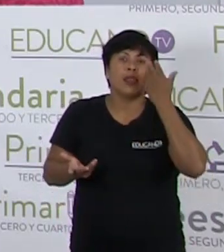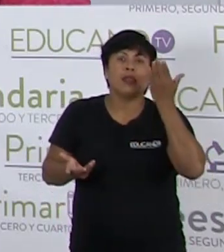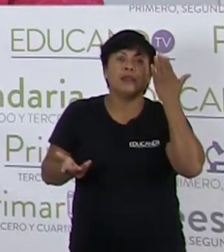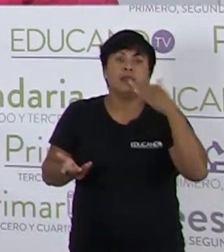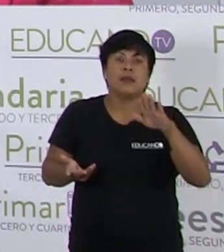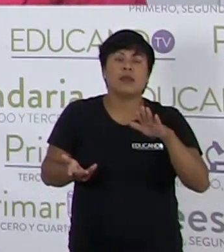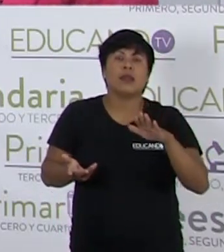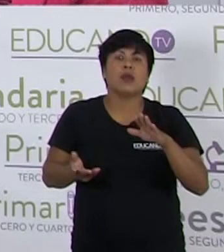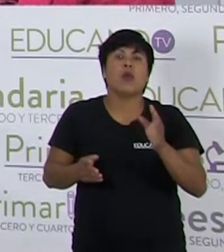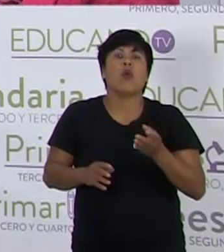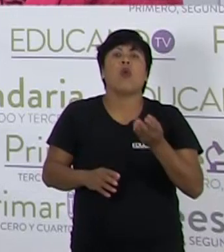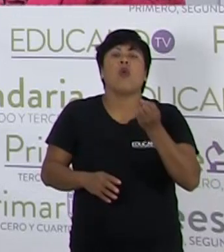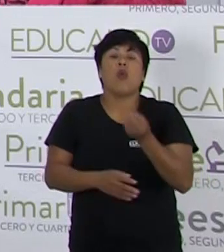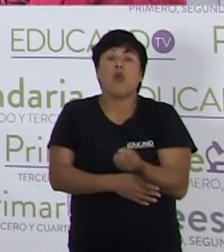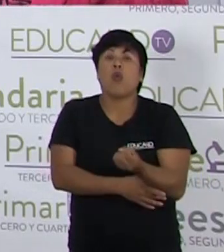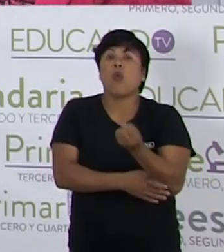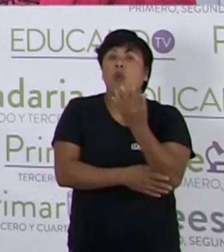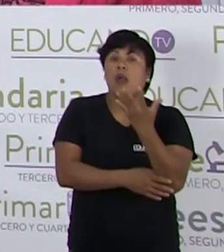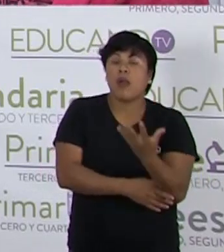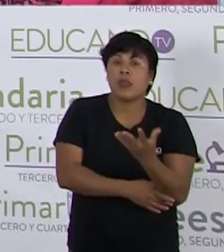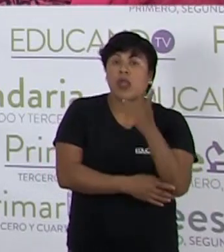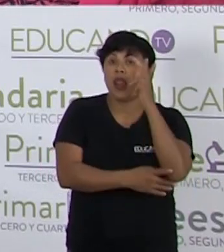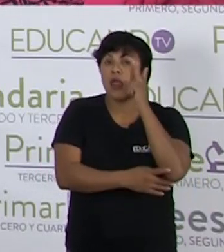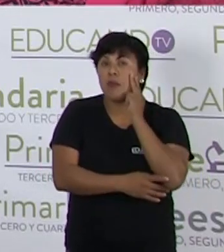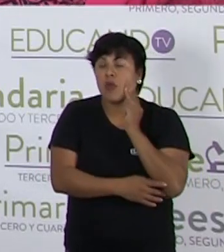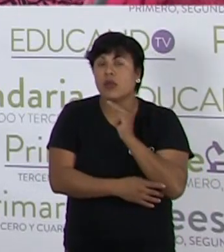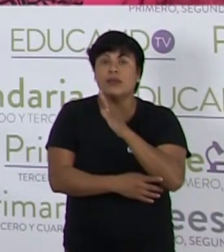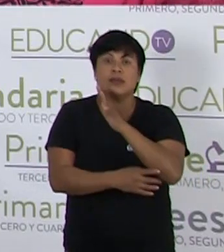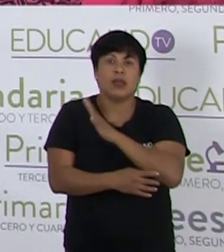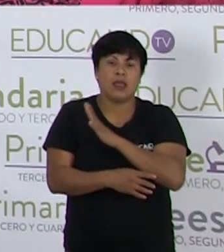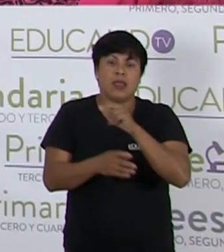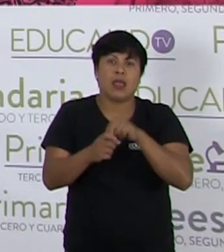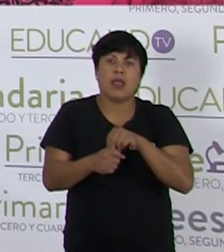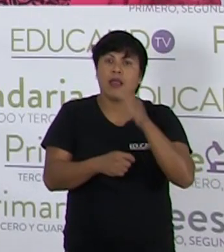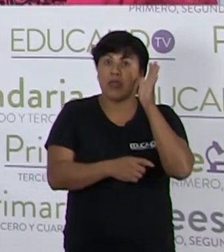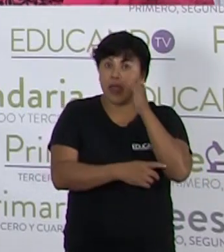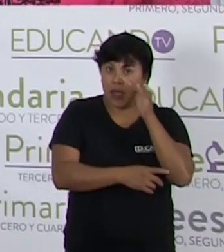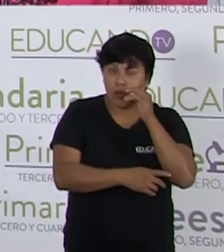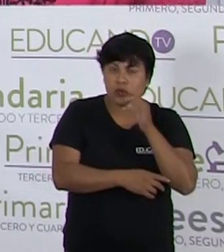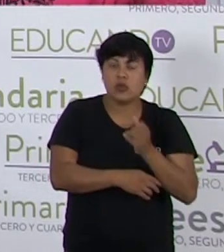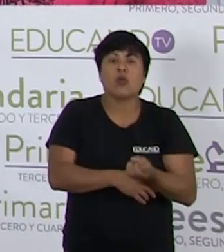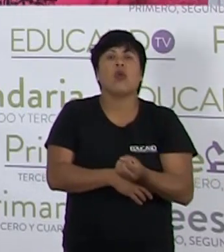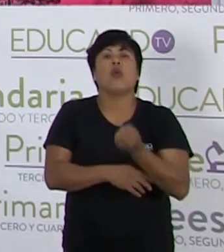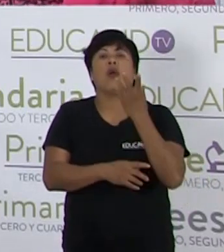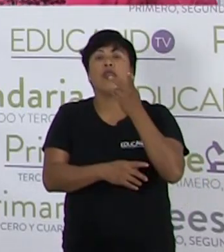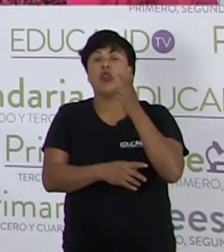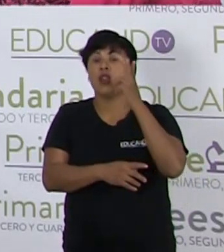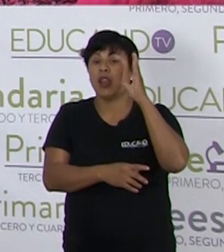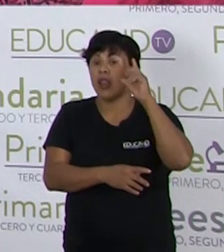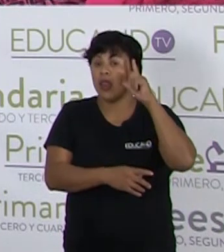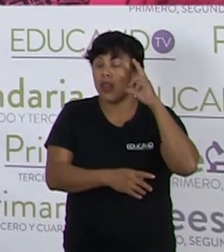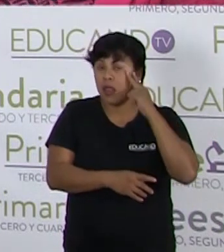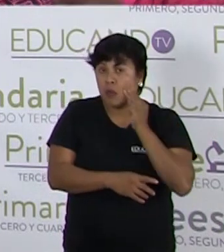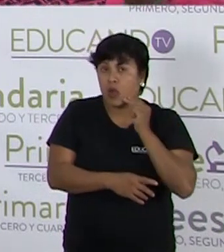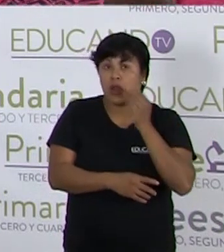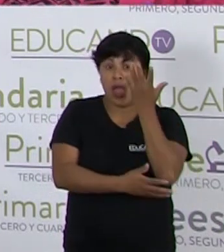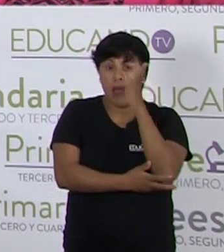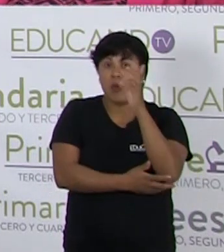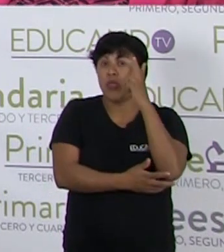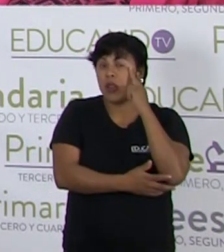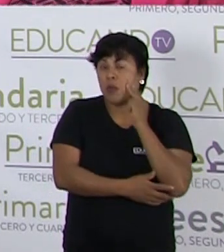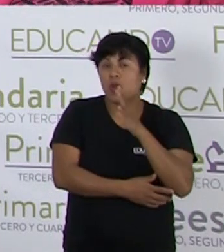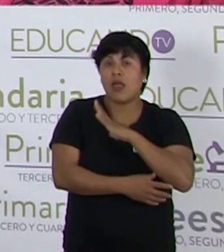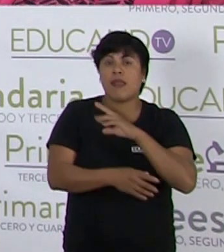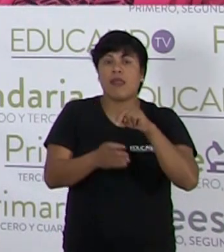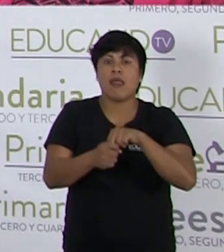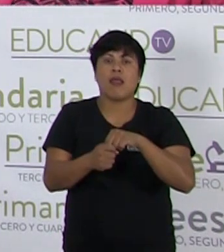saber cuántos limoneros hay en los naranjos y cuántos limoneros hay en la huerta de